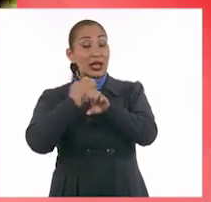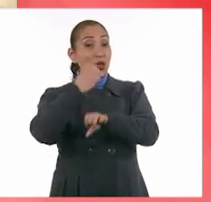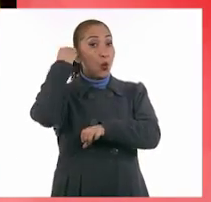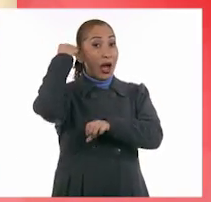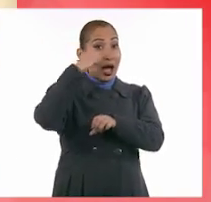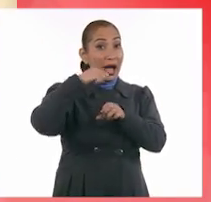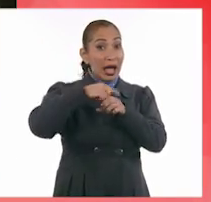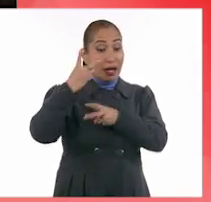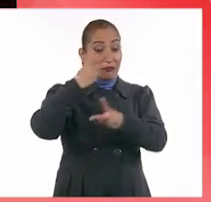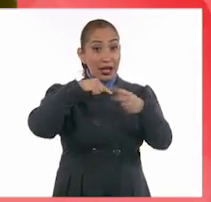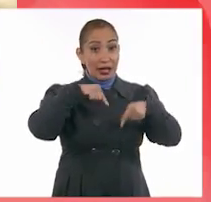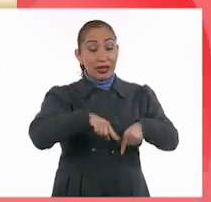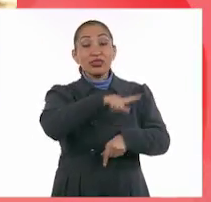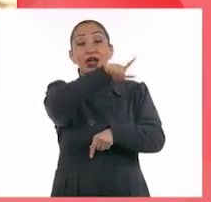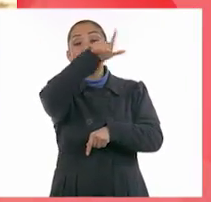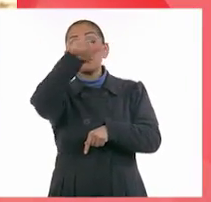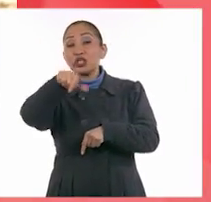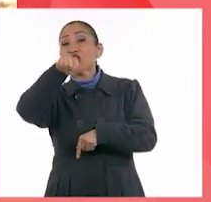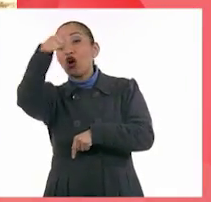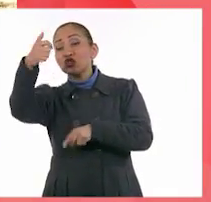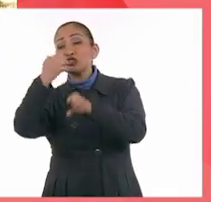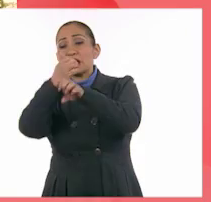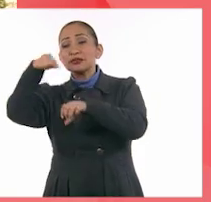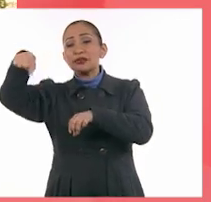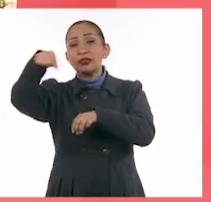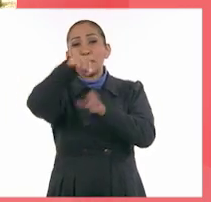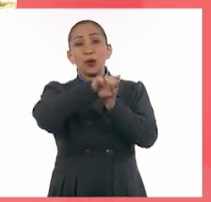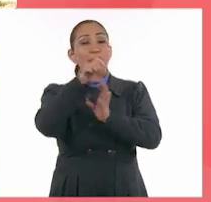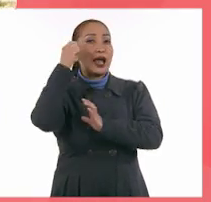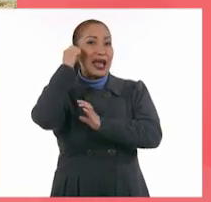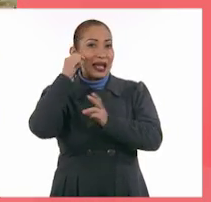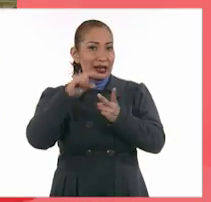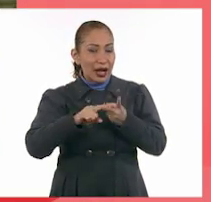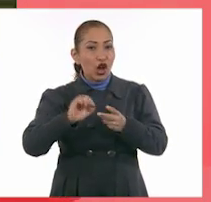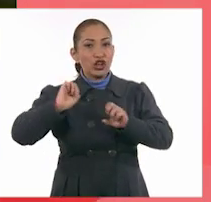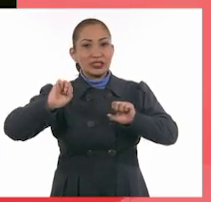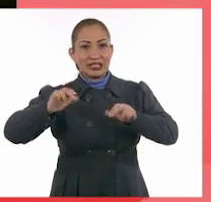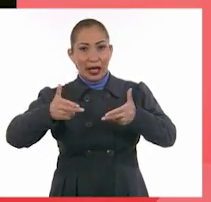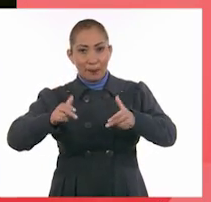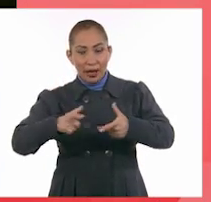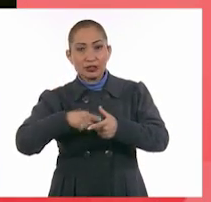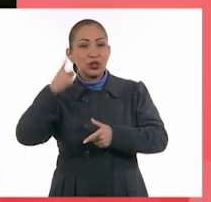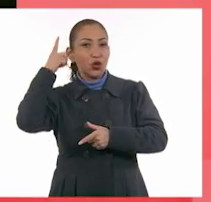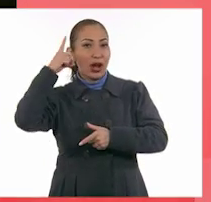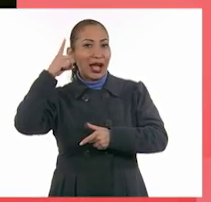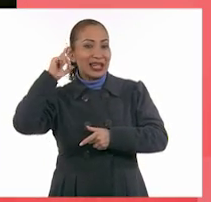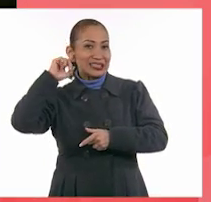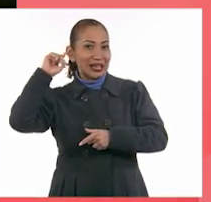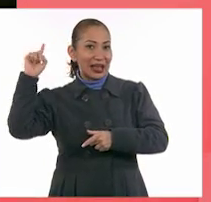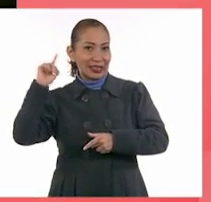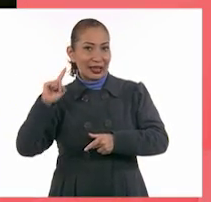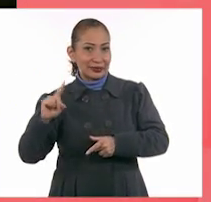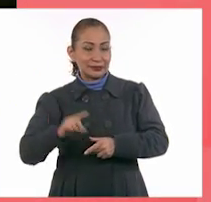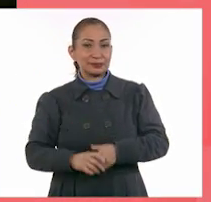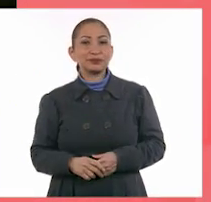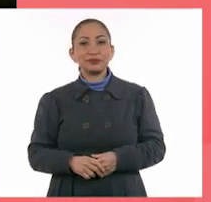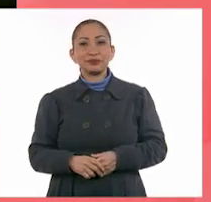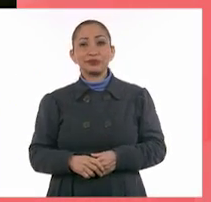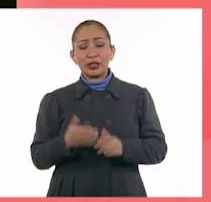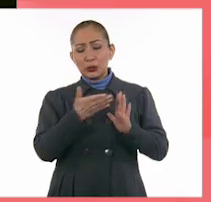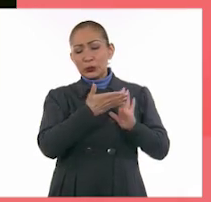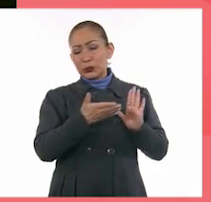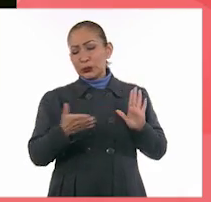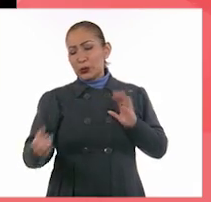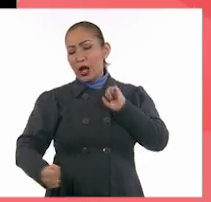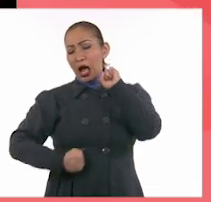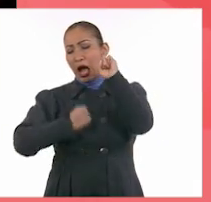Oaxaca y posteriormente de otras entidades como Guerrero, Chiapas, Durango y Zacatecas. Durante